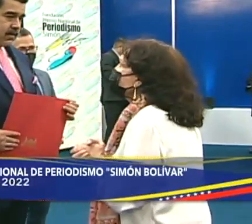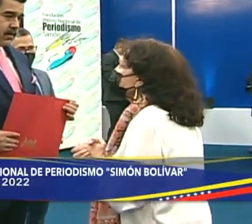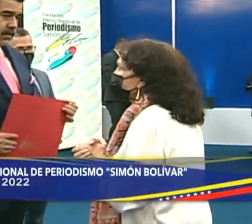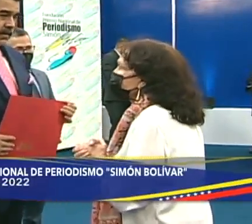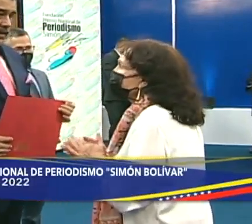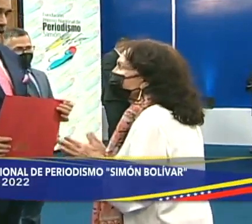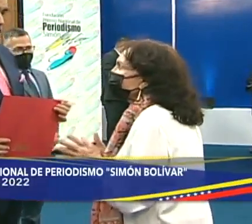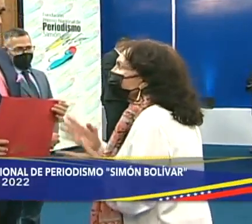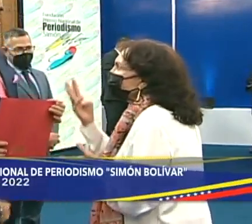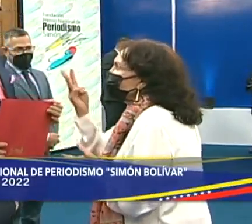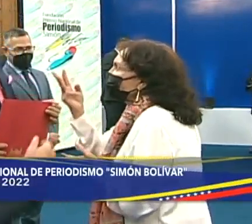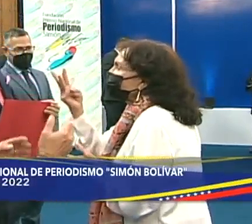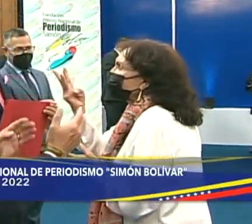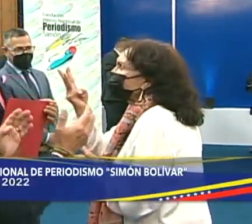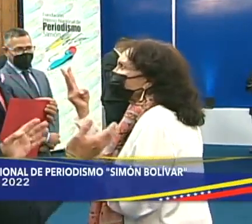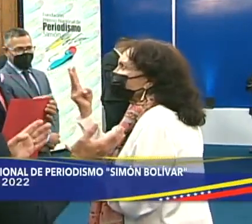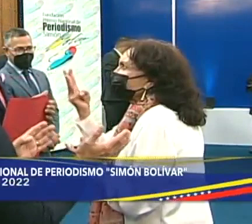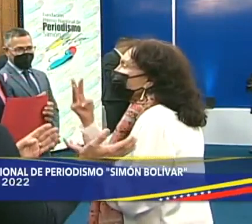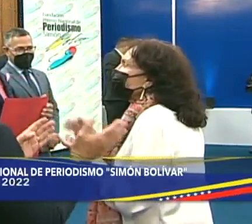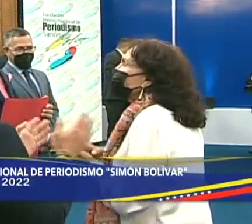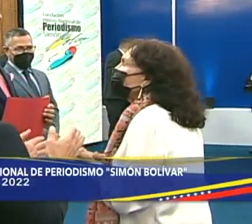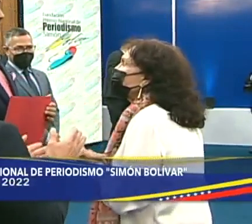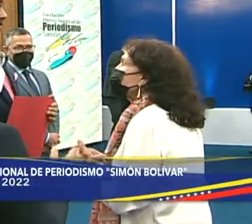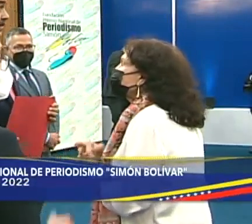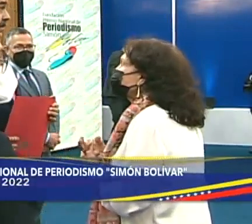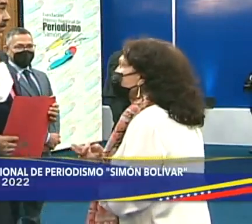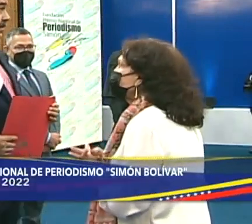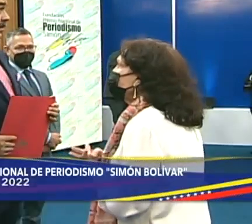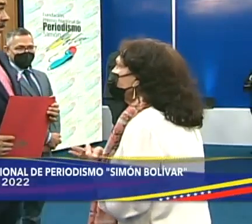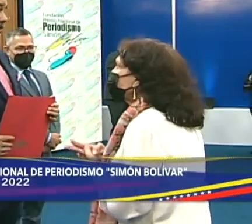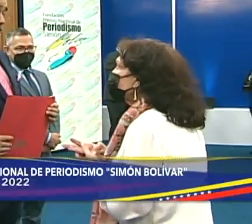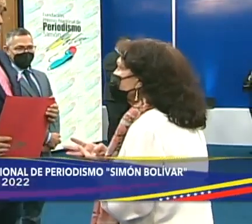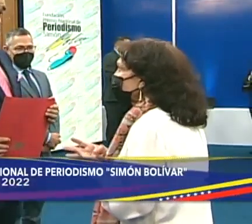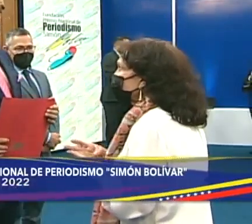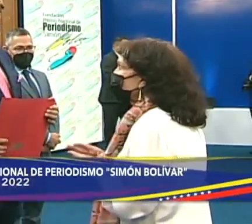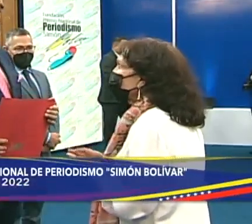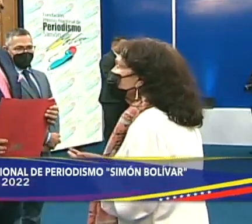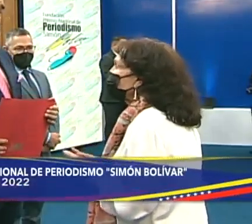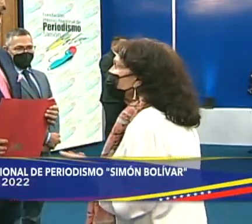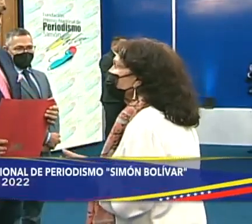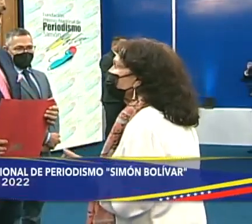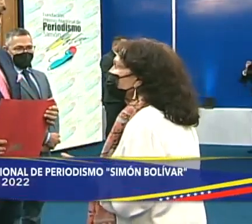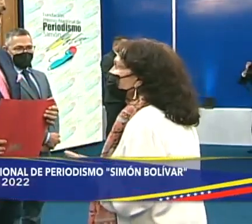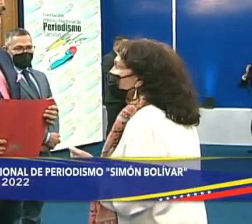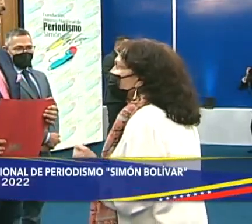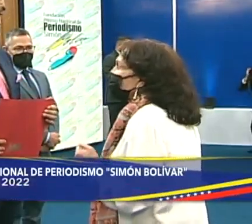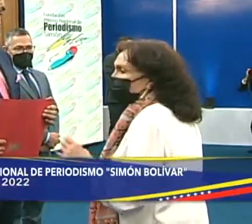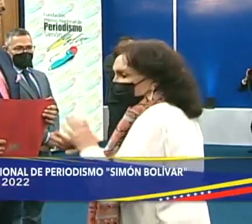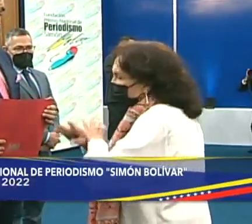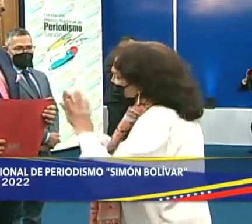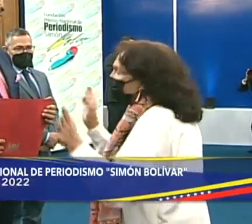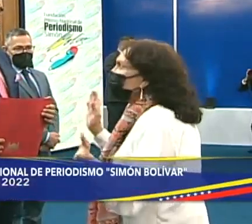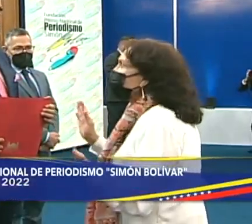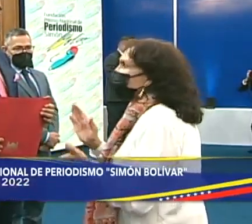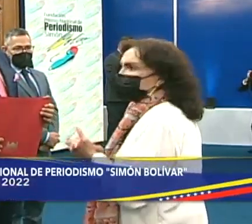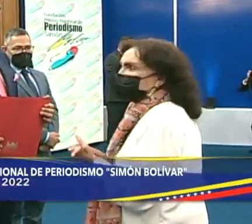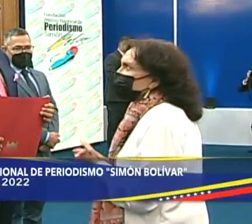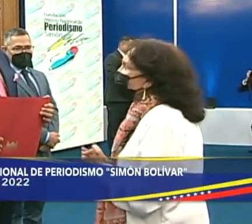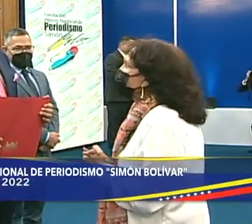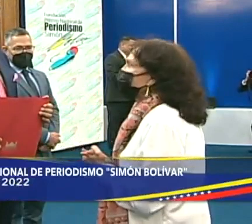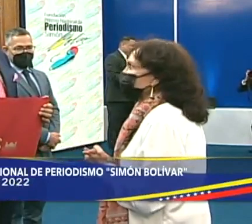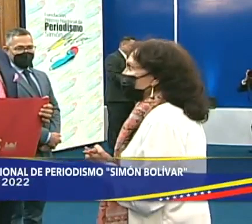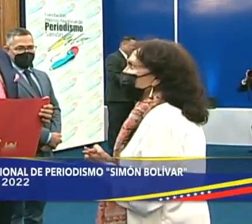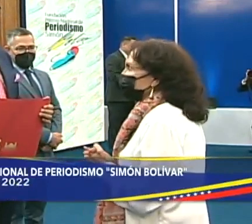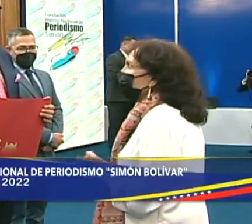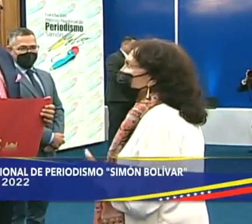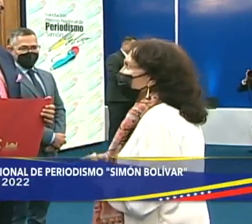el vicepresidente sectorial de comunicación Freddy Ñáñez, también con el ministro para la cultura Ernesto Villegas, en una conversación de lo que han sido todos estos